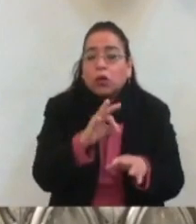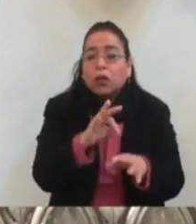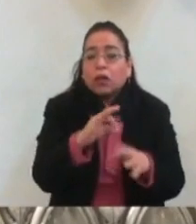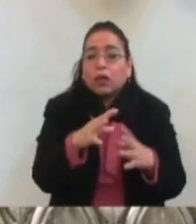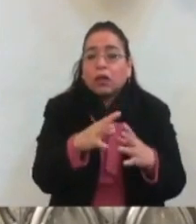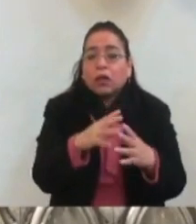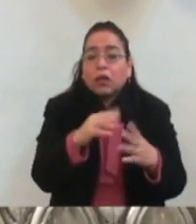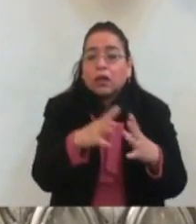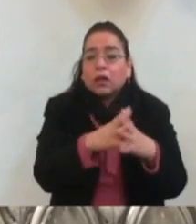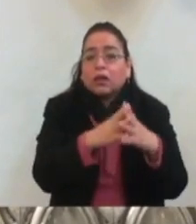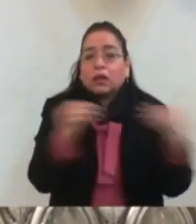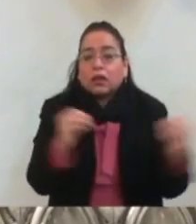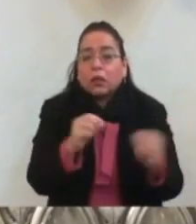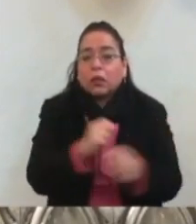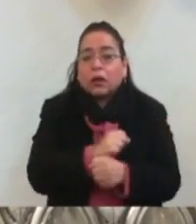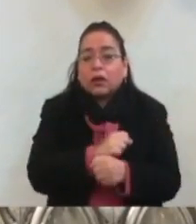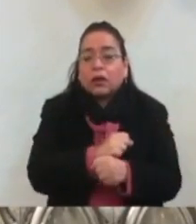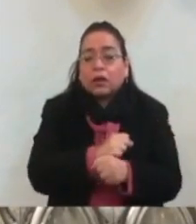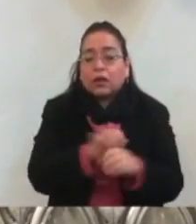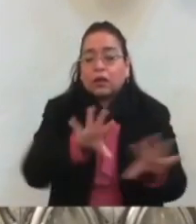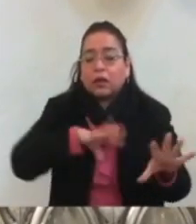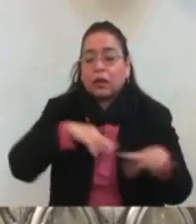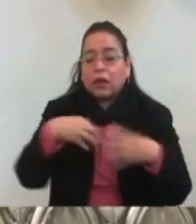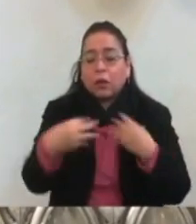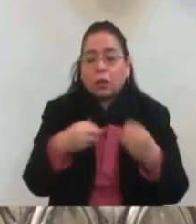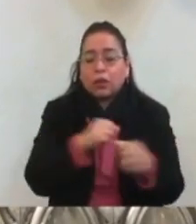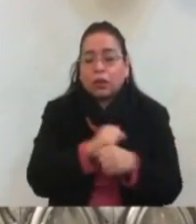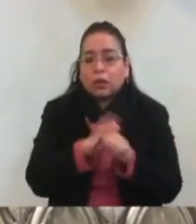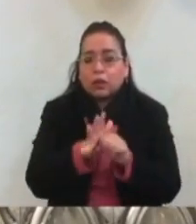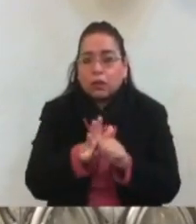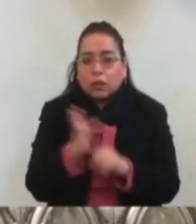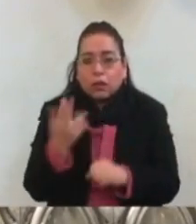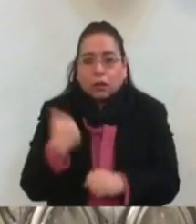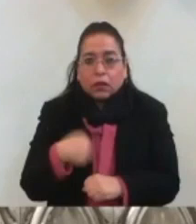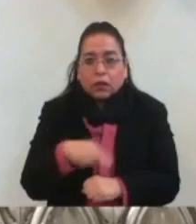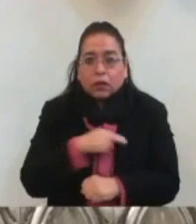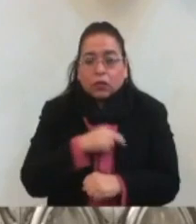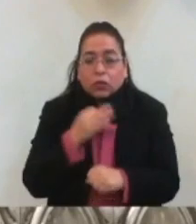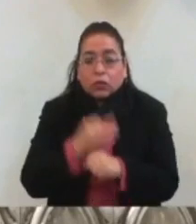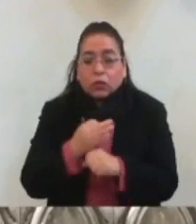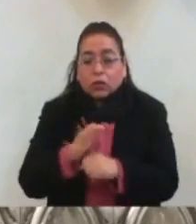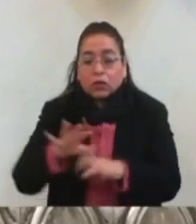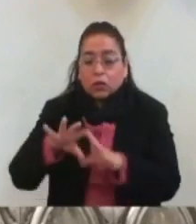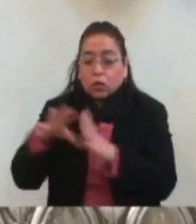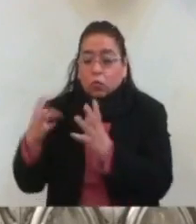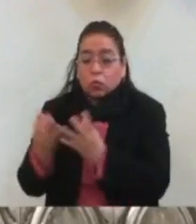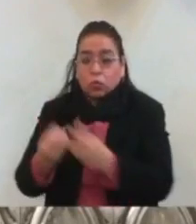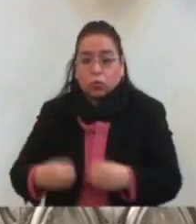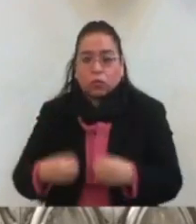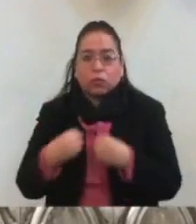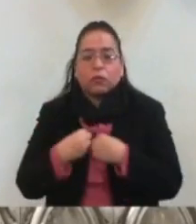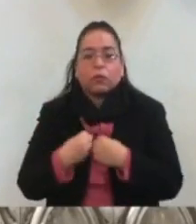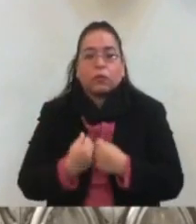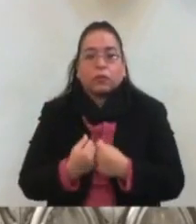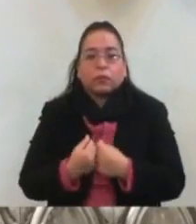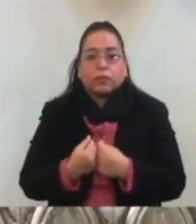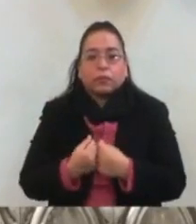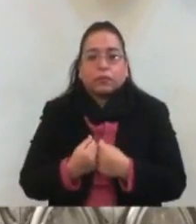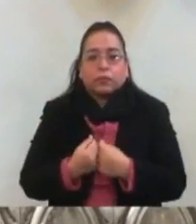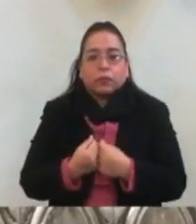que vive la humanidad que vive en nuestras ciudades hoy nos dice